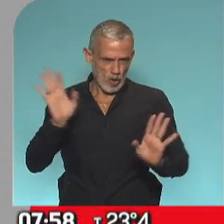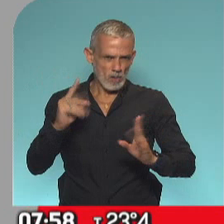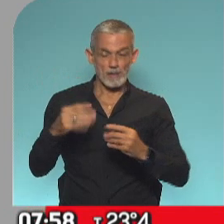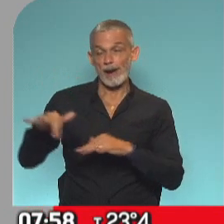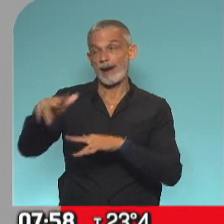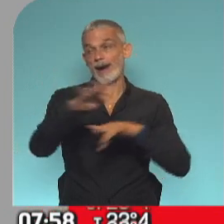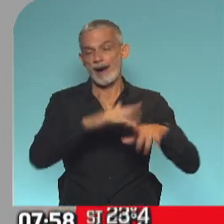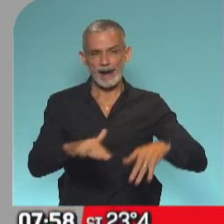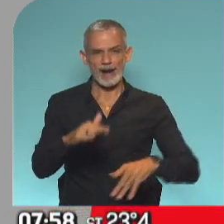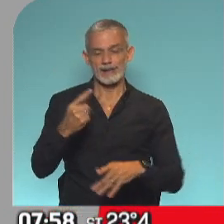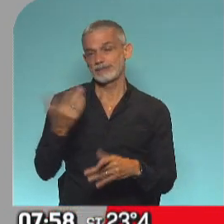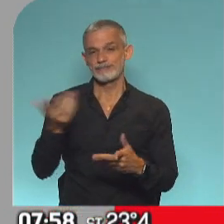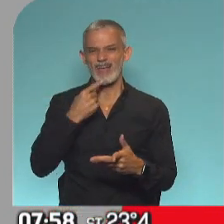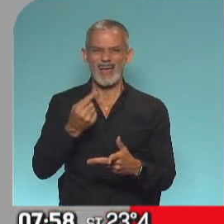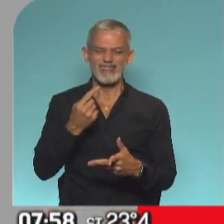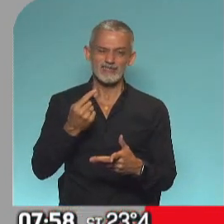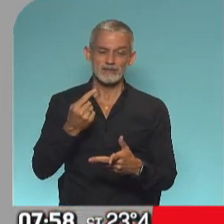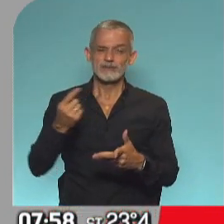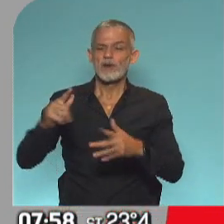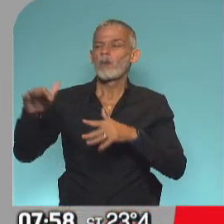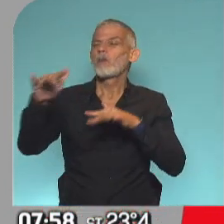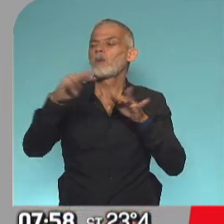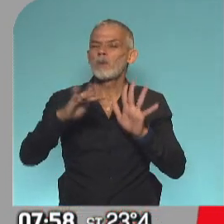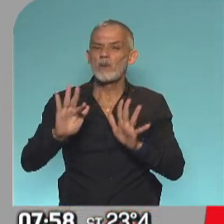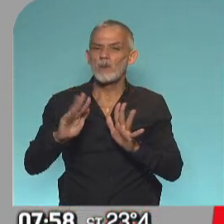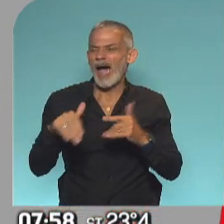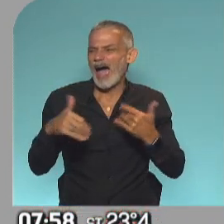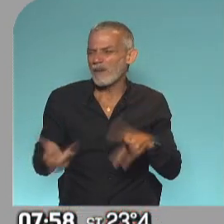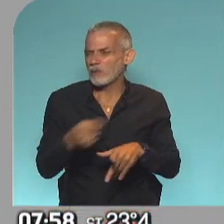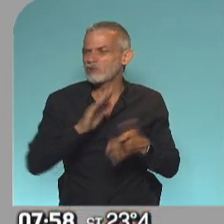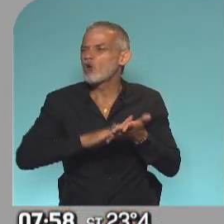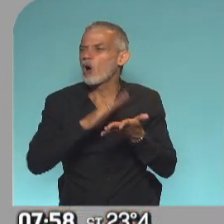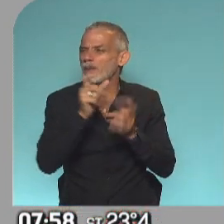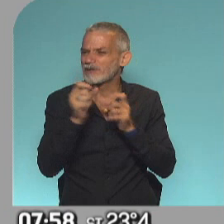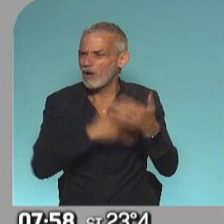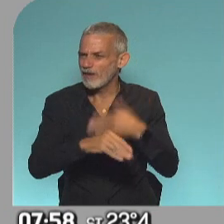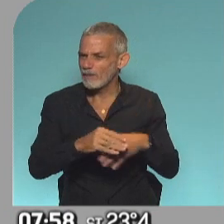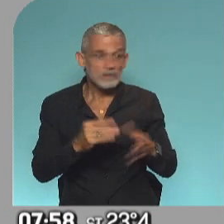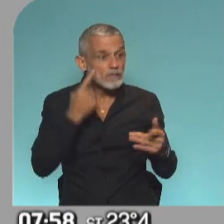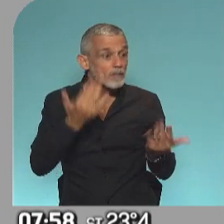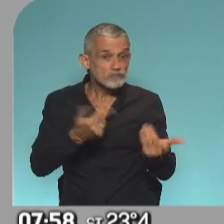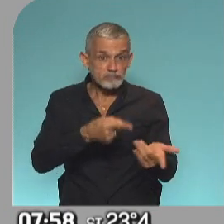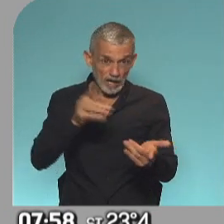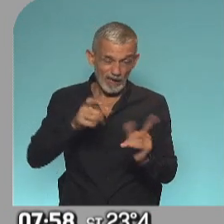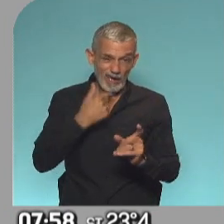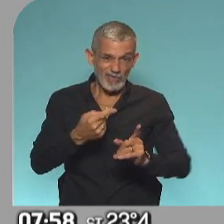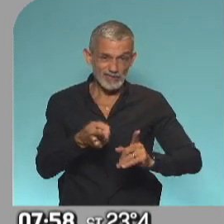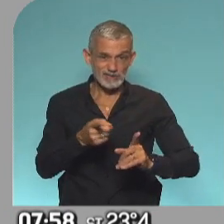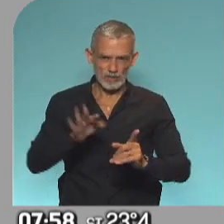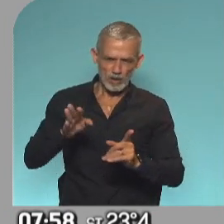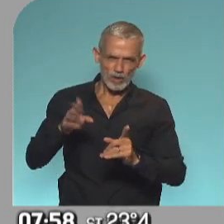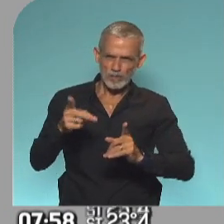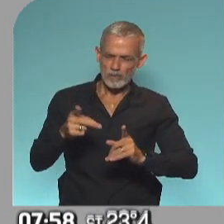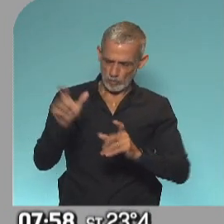habla con cierta vaguedad, podemos decir, usando, y lo dice el comunicado también, apelando a golpes bajos, ¿no? Apelando